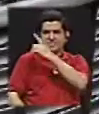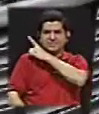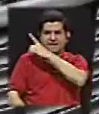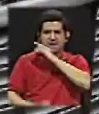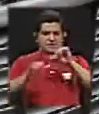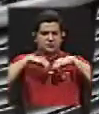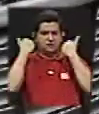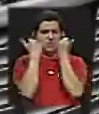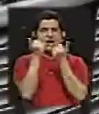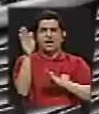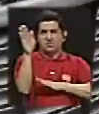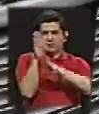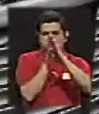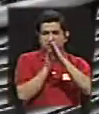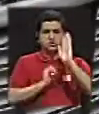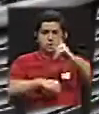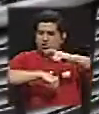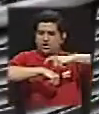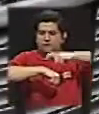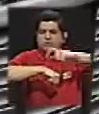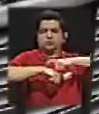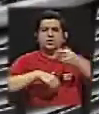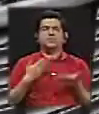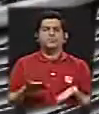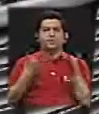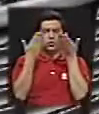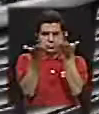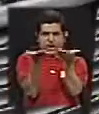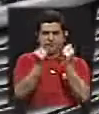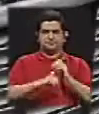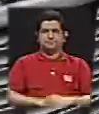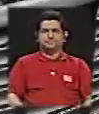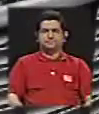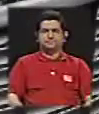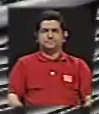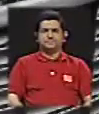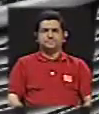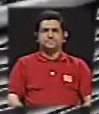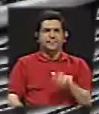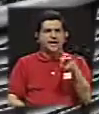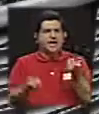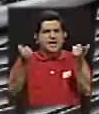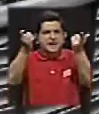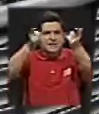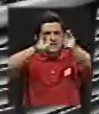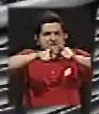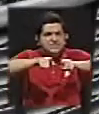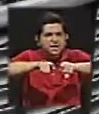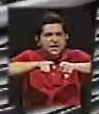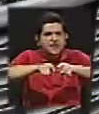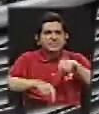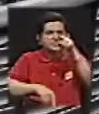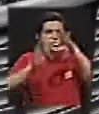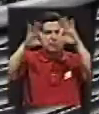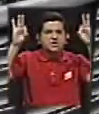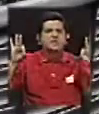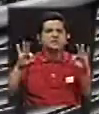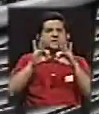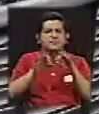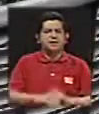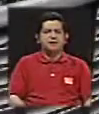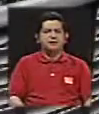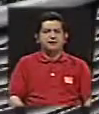de la Asociación de Desarrollo en su tiempo, dio. Y que, en este caso, esta imagen. Eso